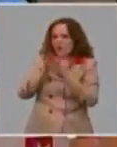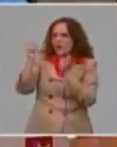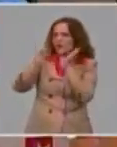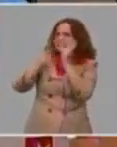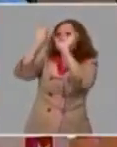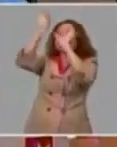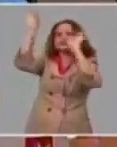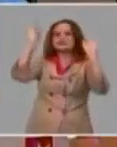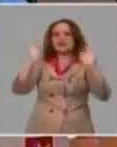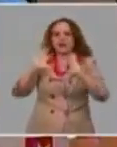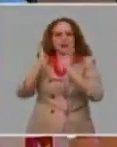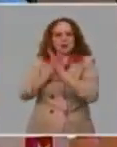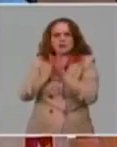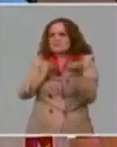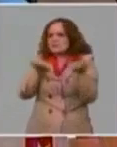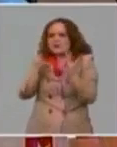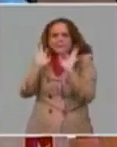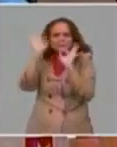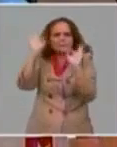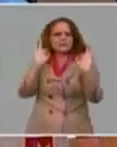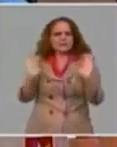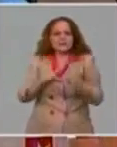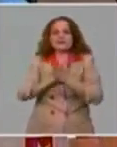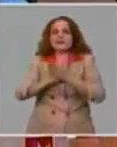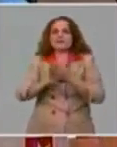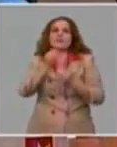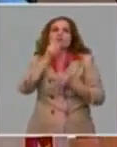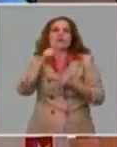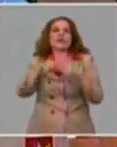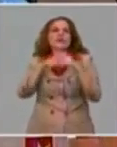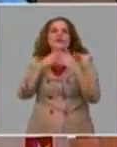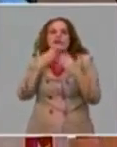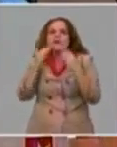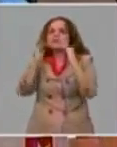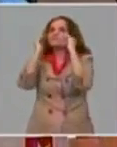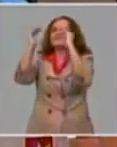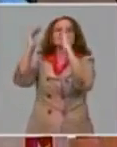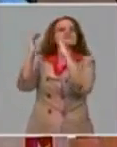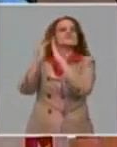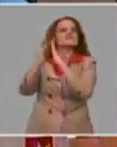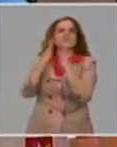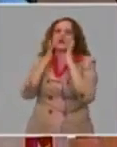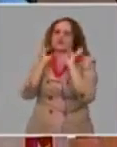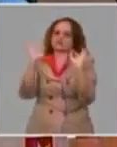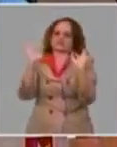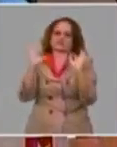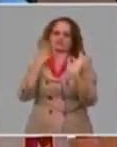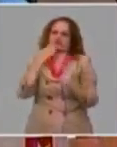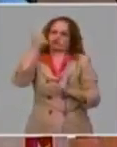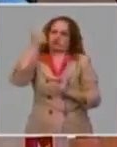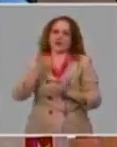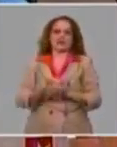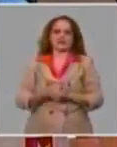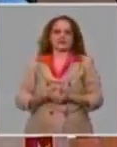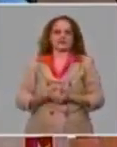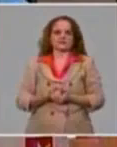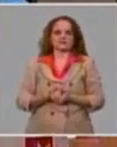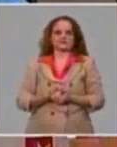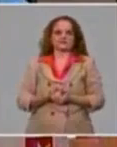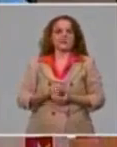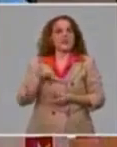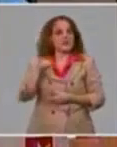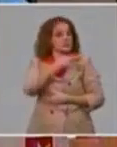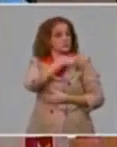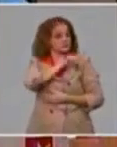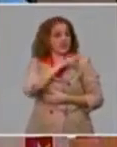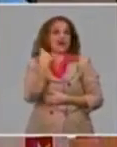eléctrica, y además la adaptación para hacer las viviendas decorosas, buenas viviendas, viviendas de calidad. Eso es un programa que nosotros el año pasado